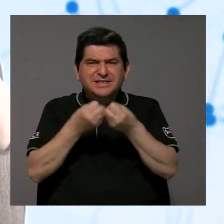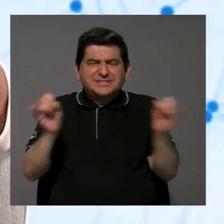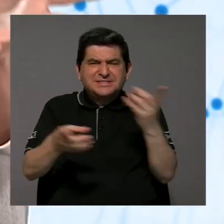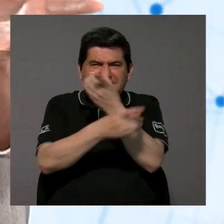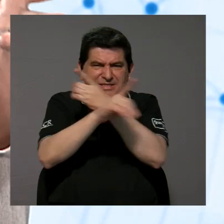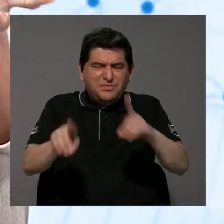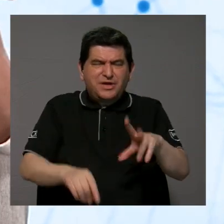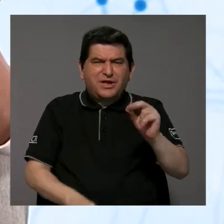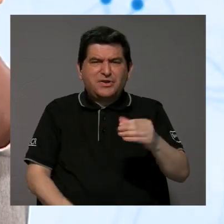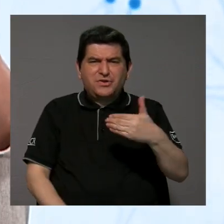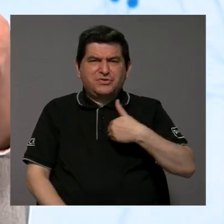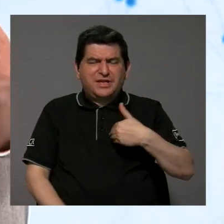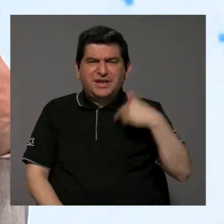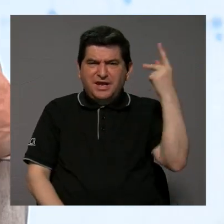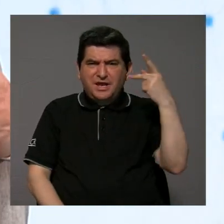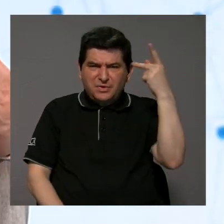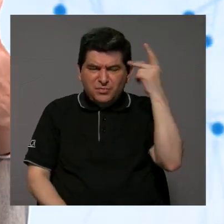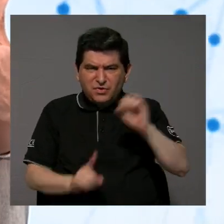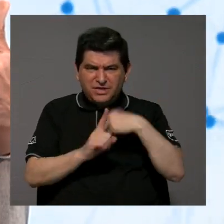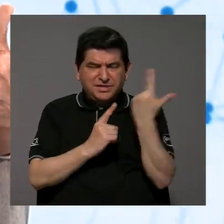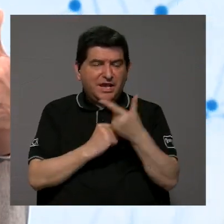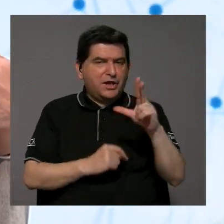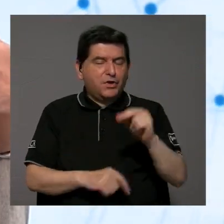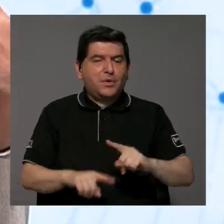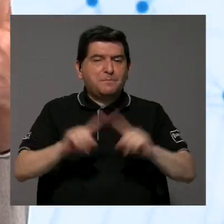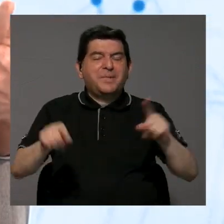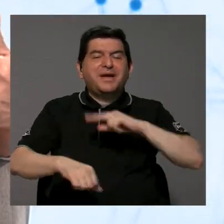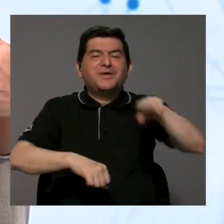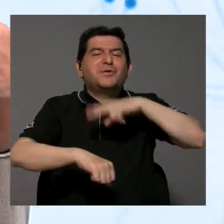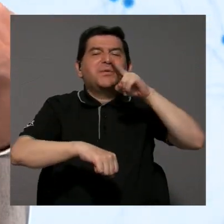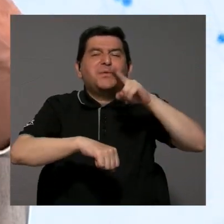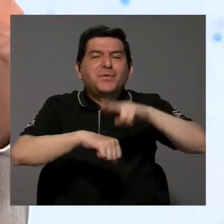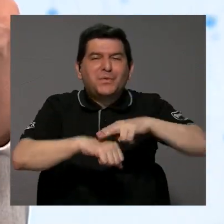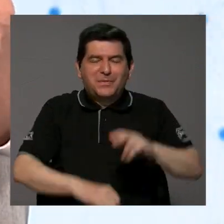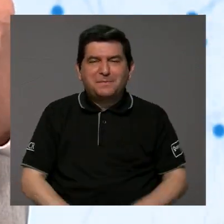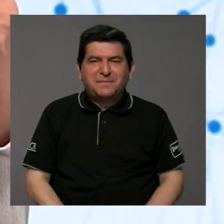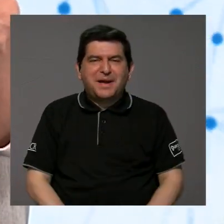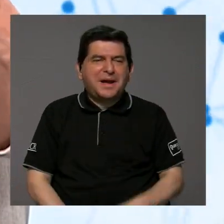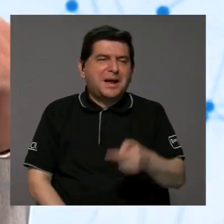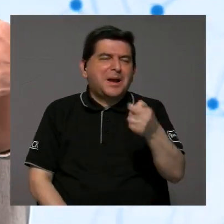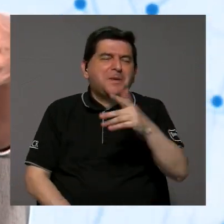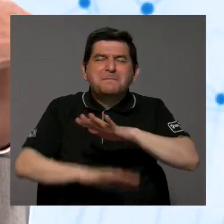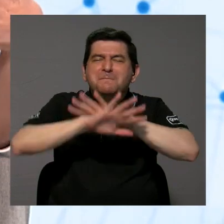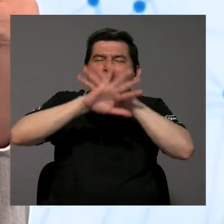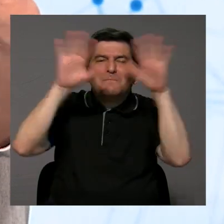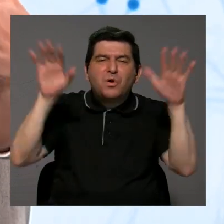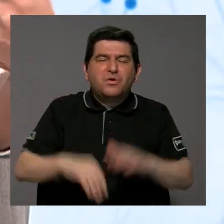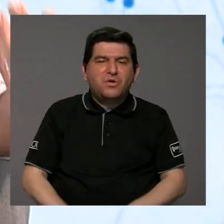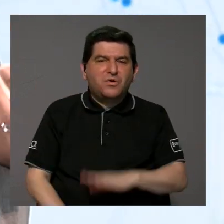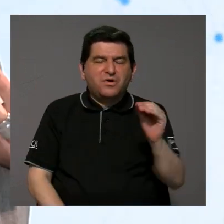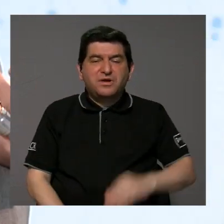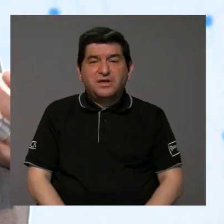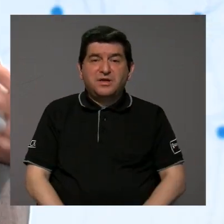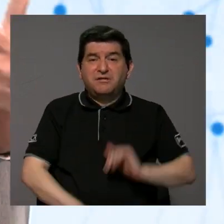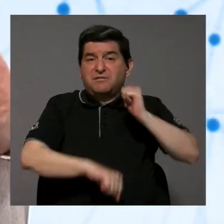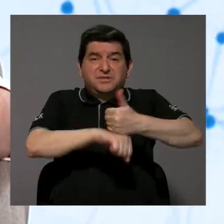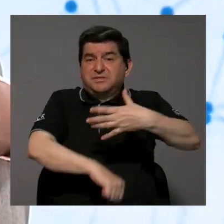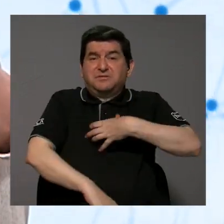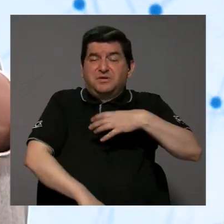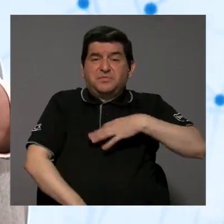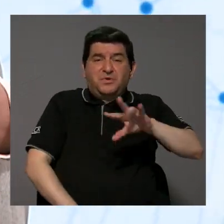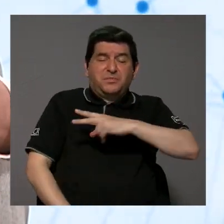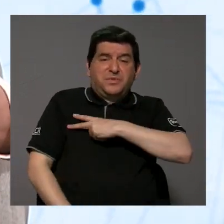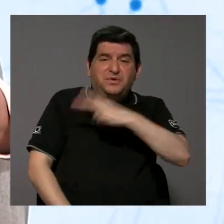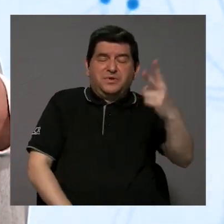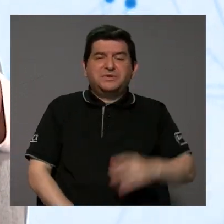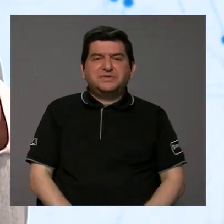tienen ningún tipo de política social. Lo que pasa es que es una política social normalmente muy poco transparente y también arbitraria. Por ejemplo,